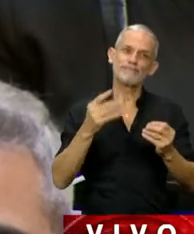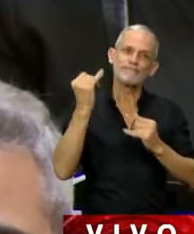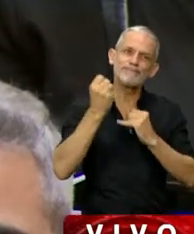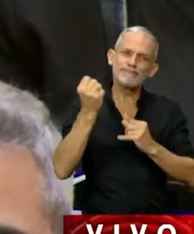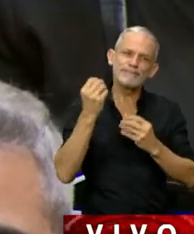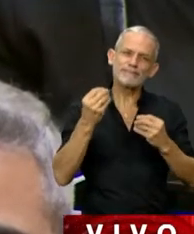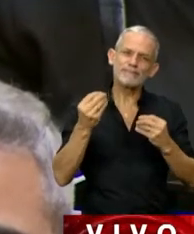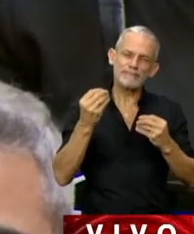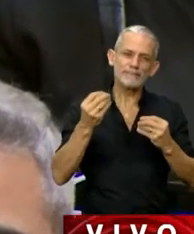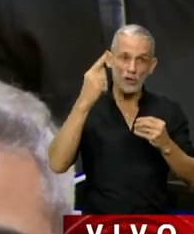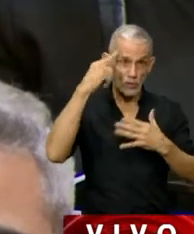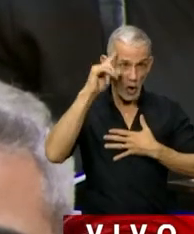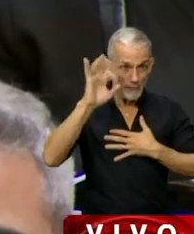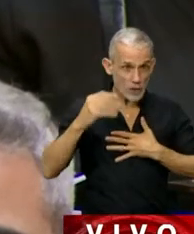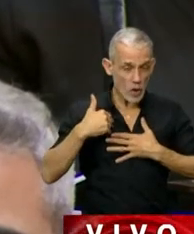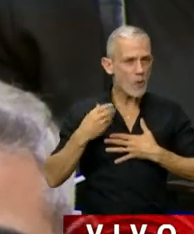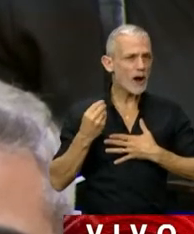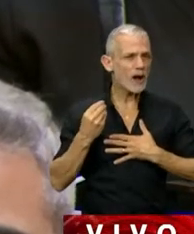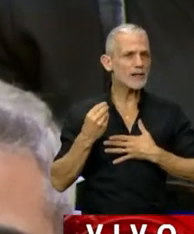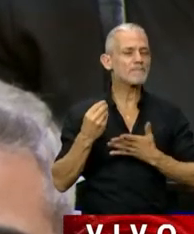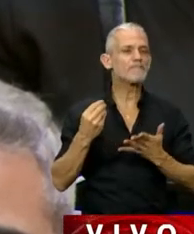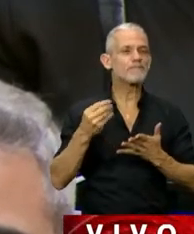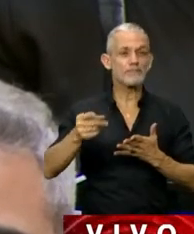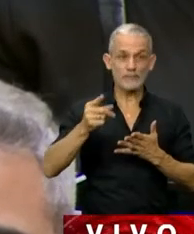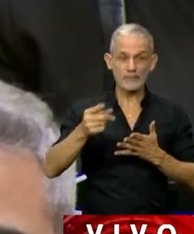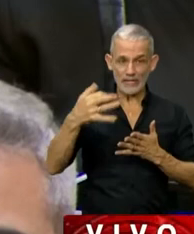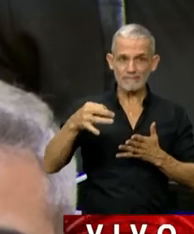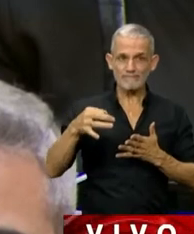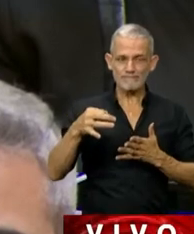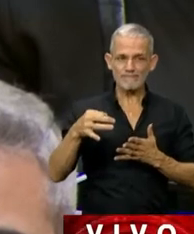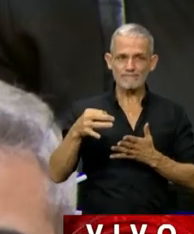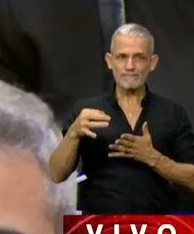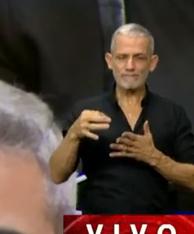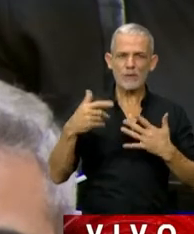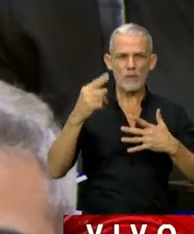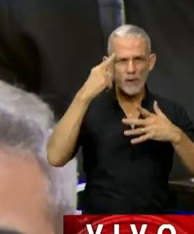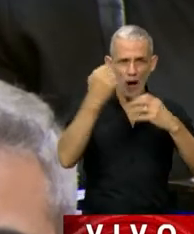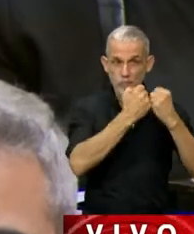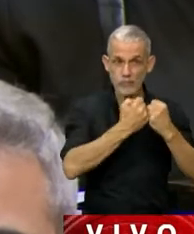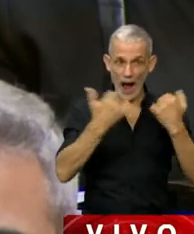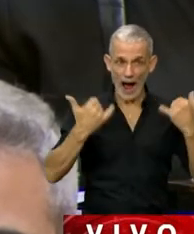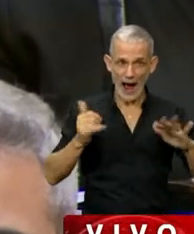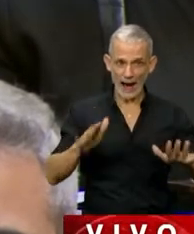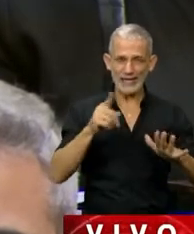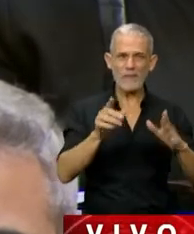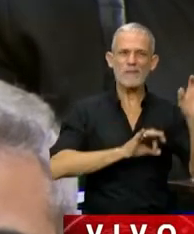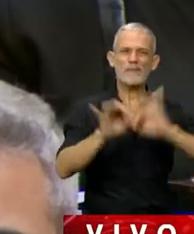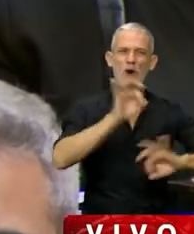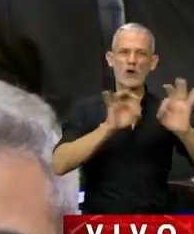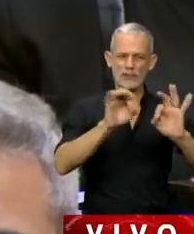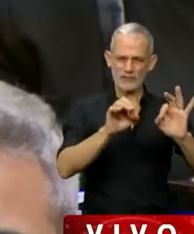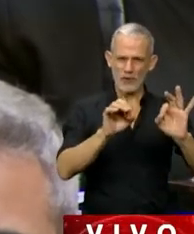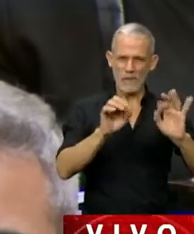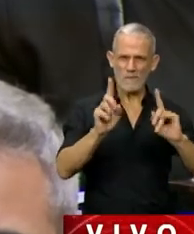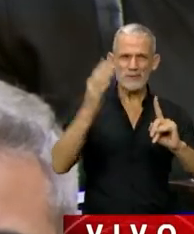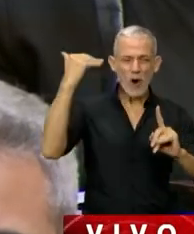destacar que opino que es de resaltar la enorme coincidencia que tiene este proyecto con